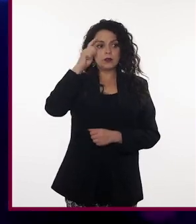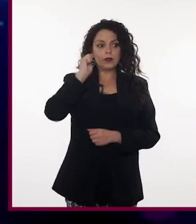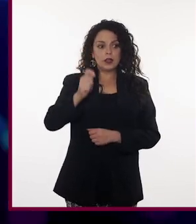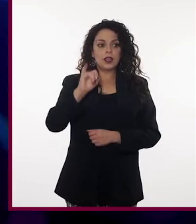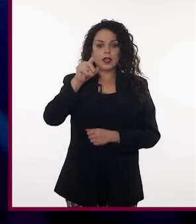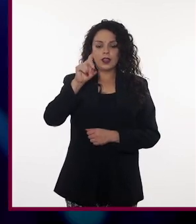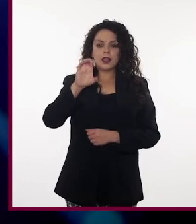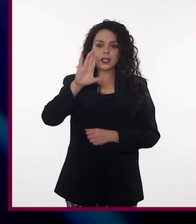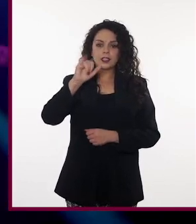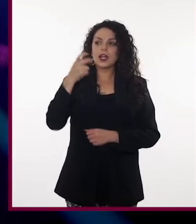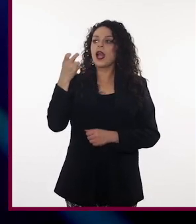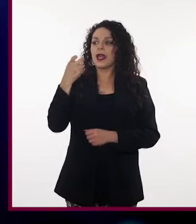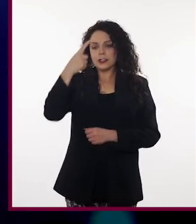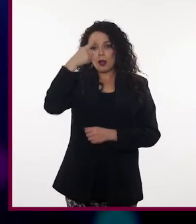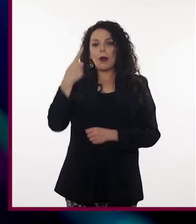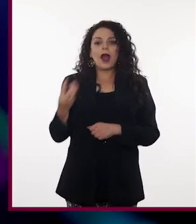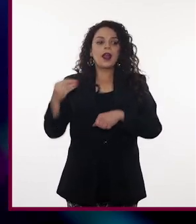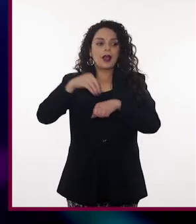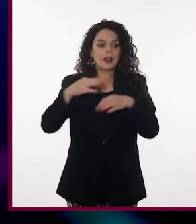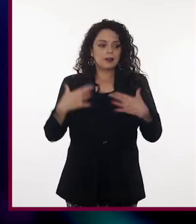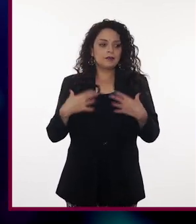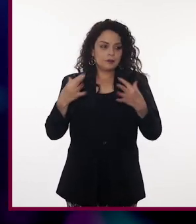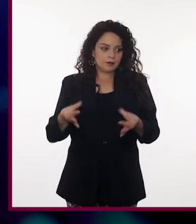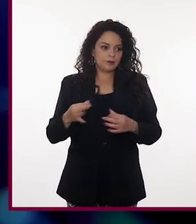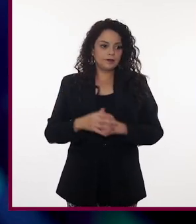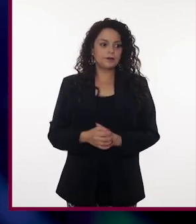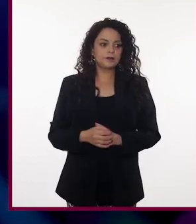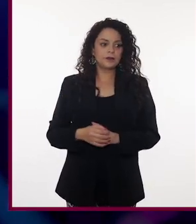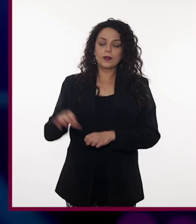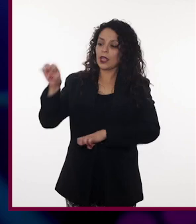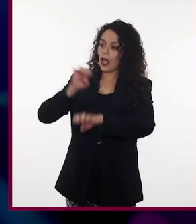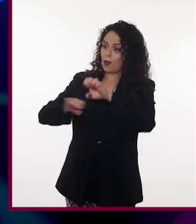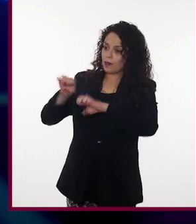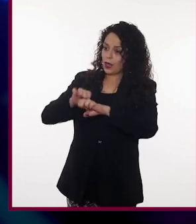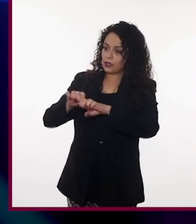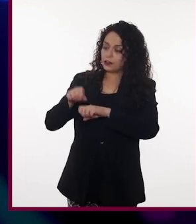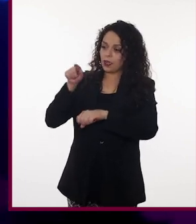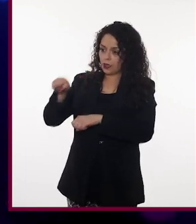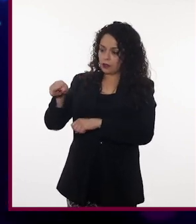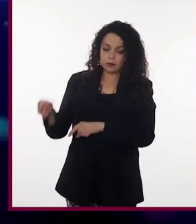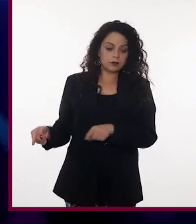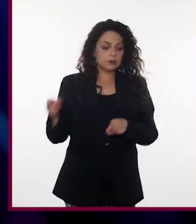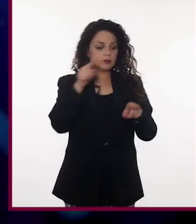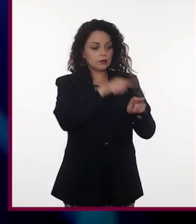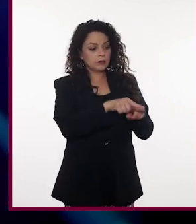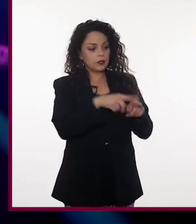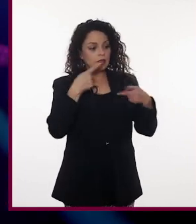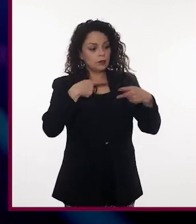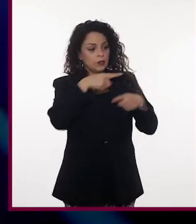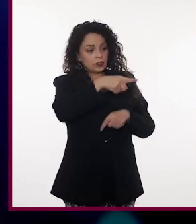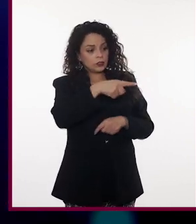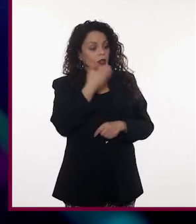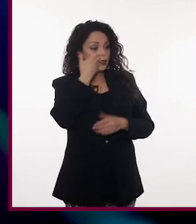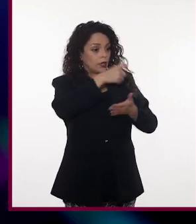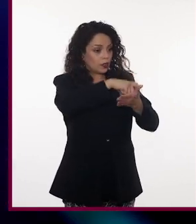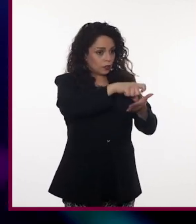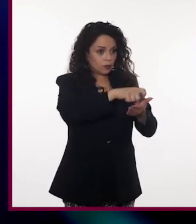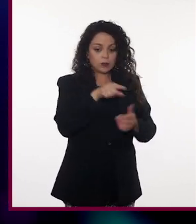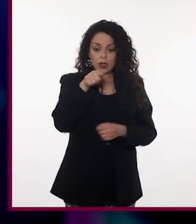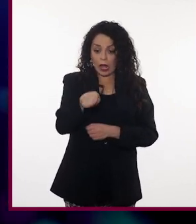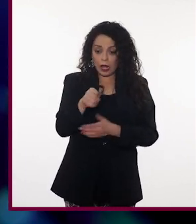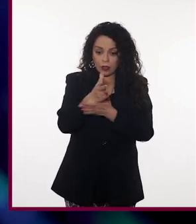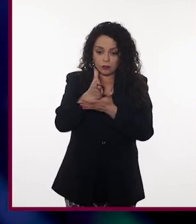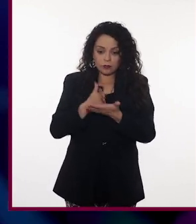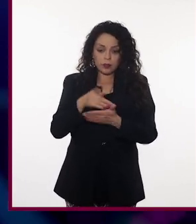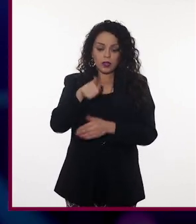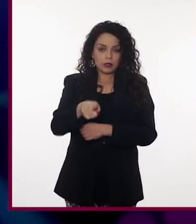INDECIG. La empresa es solo una intermediaria entre el repartidor y el consumidor final. Y la relación laboral entonces